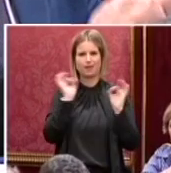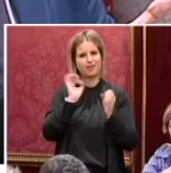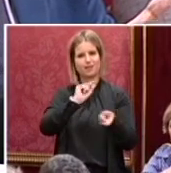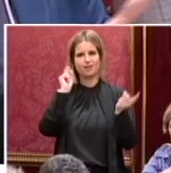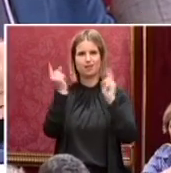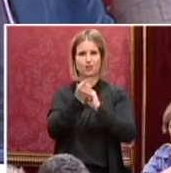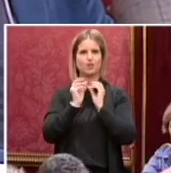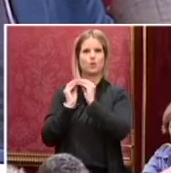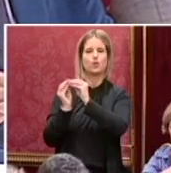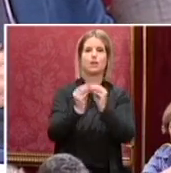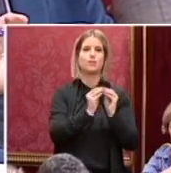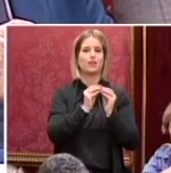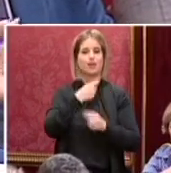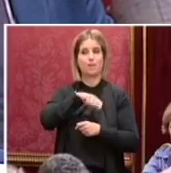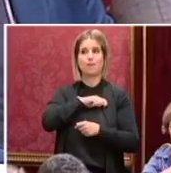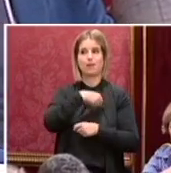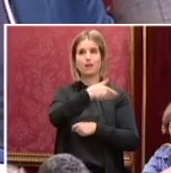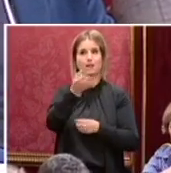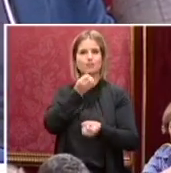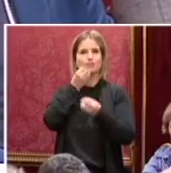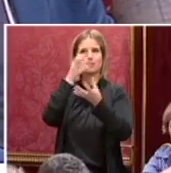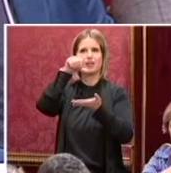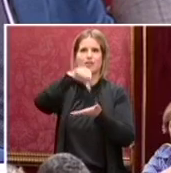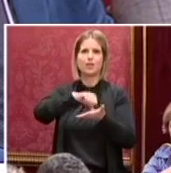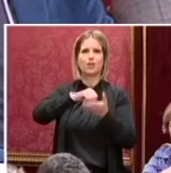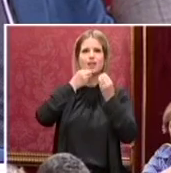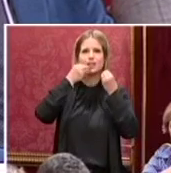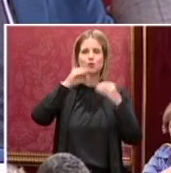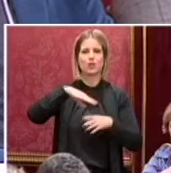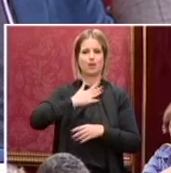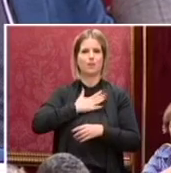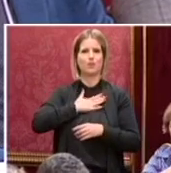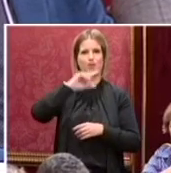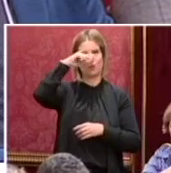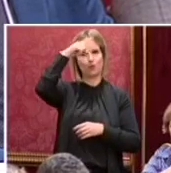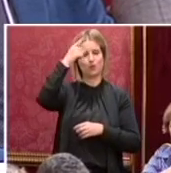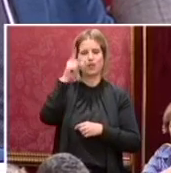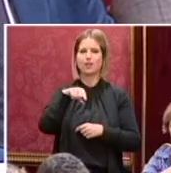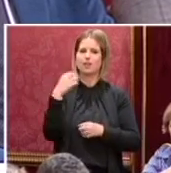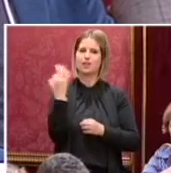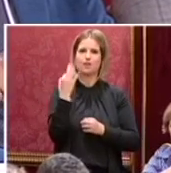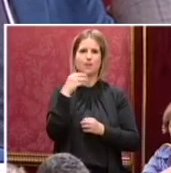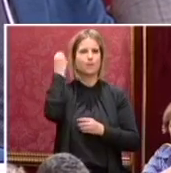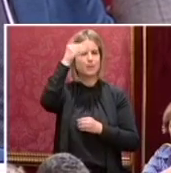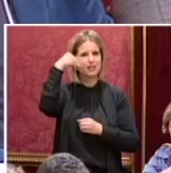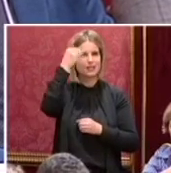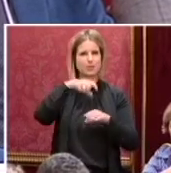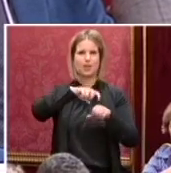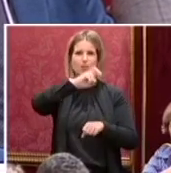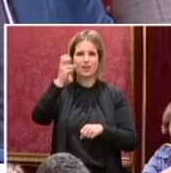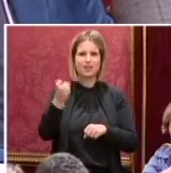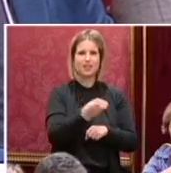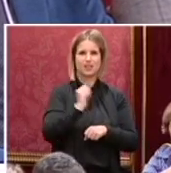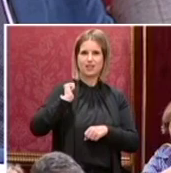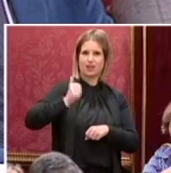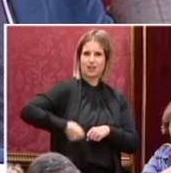trasladar al resto de España que esta ciudad no solo es una ciudad cultural, histórica, patrimonial, sino también de vanguardia, de pensamiento, de diversidad, de riqueza